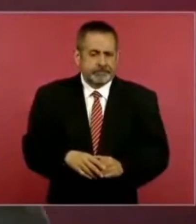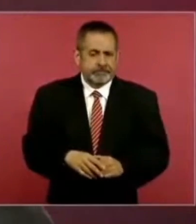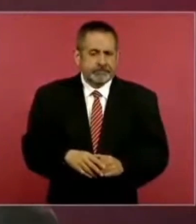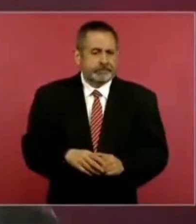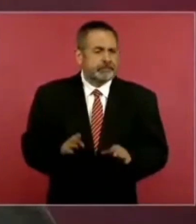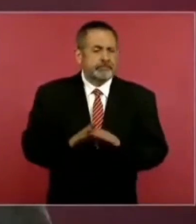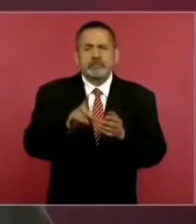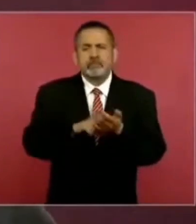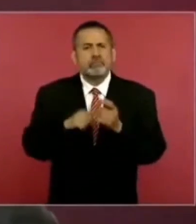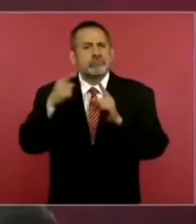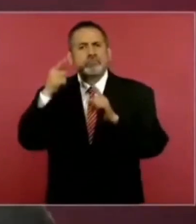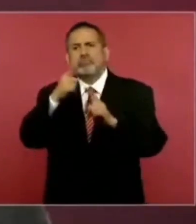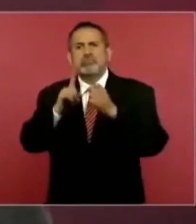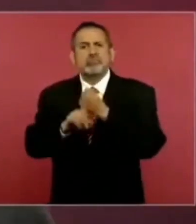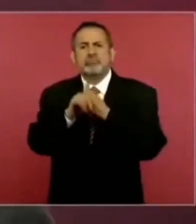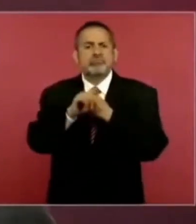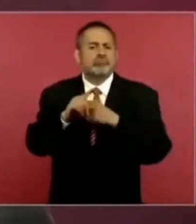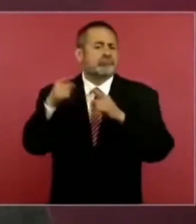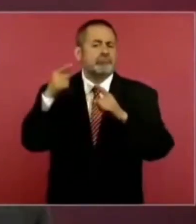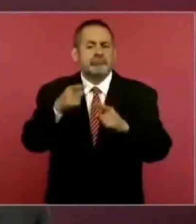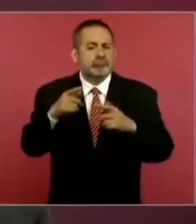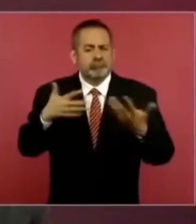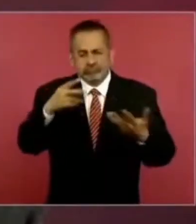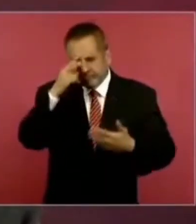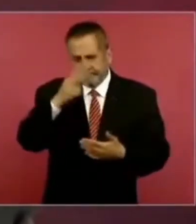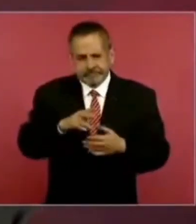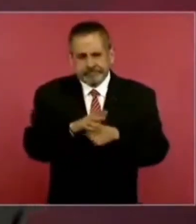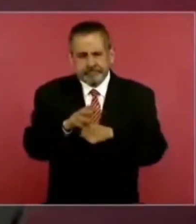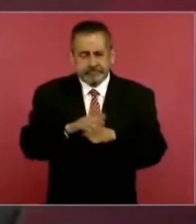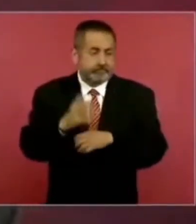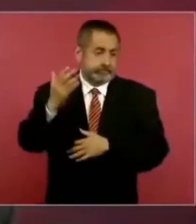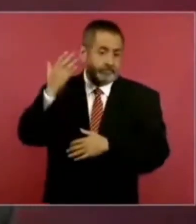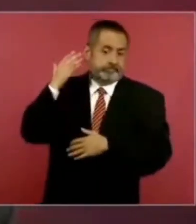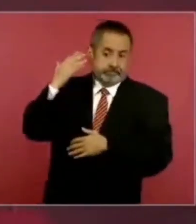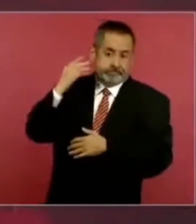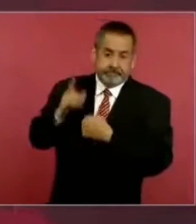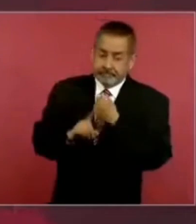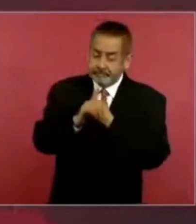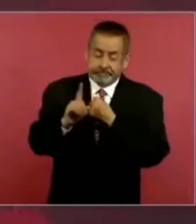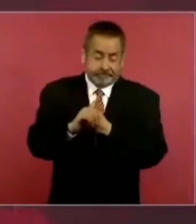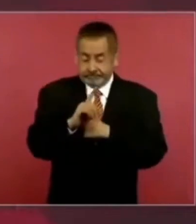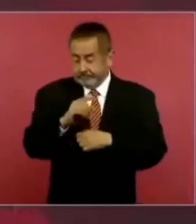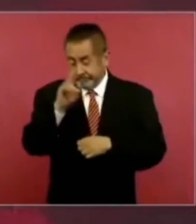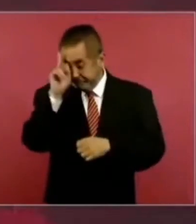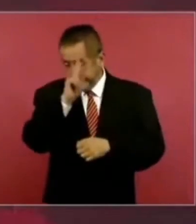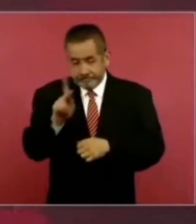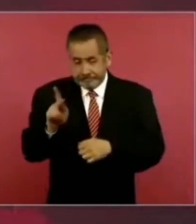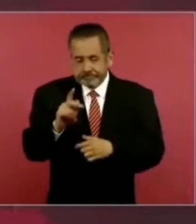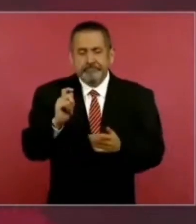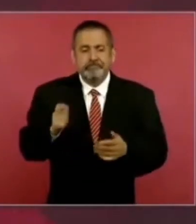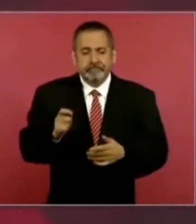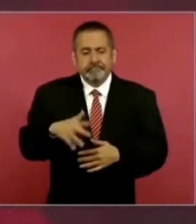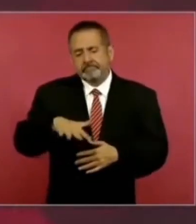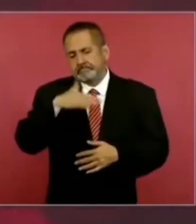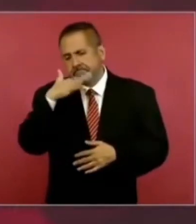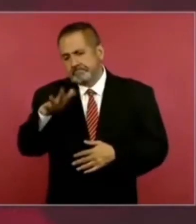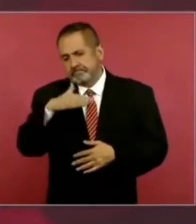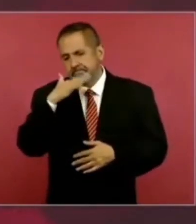¿cuál es el principal problema de México? ¿Cuál era el principal problema de México? La corrupción.